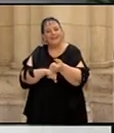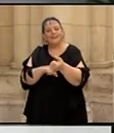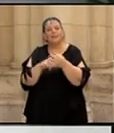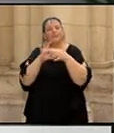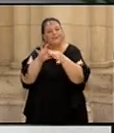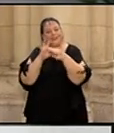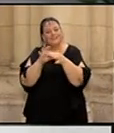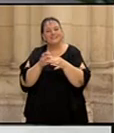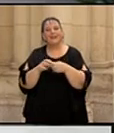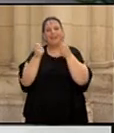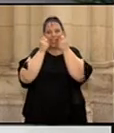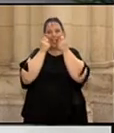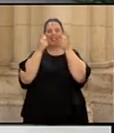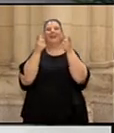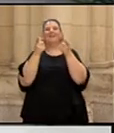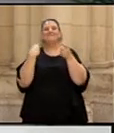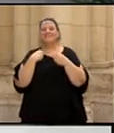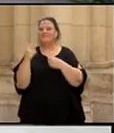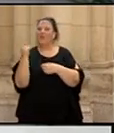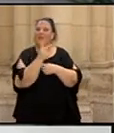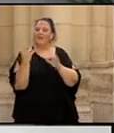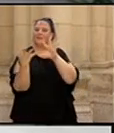conquistado esas vidas,